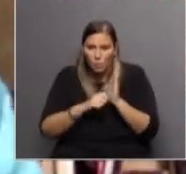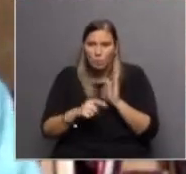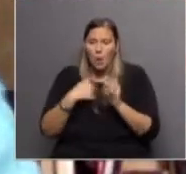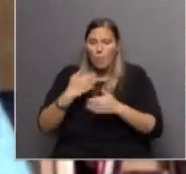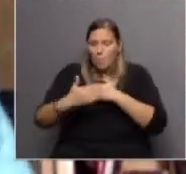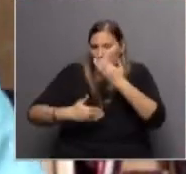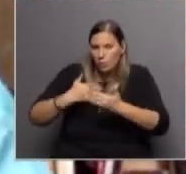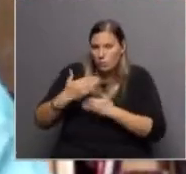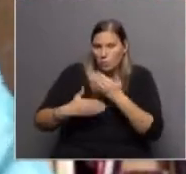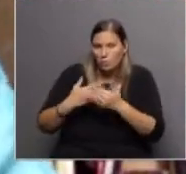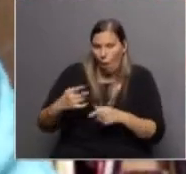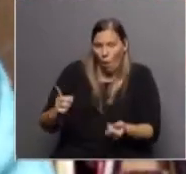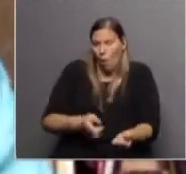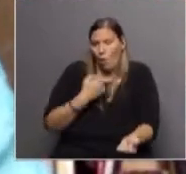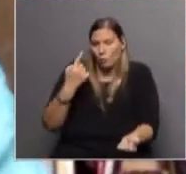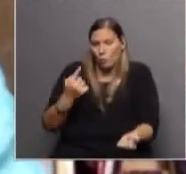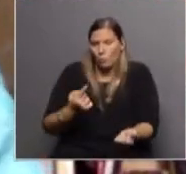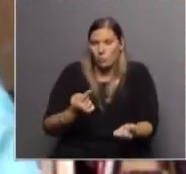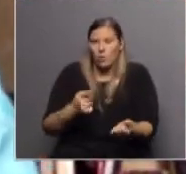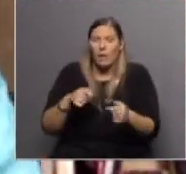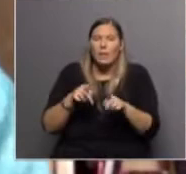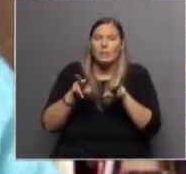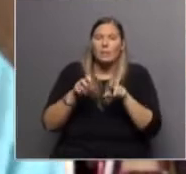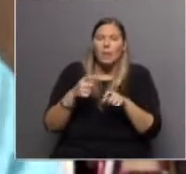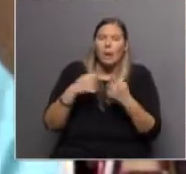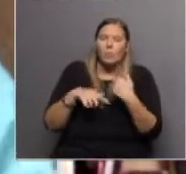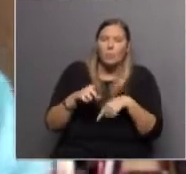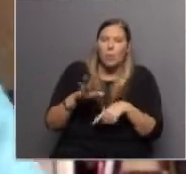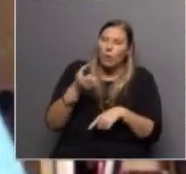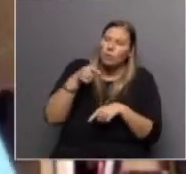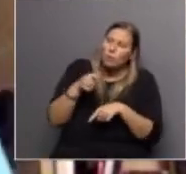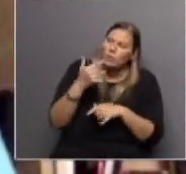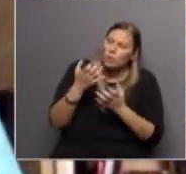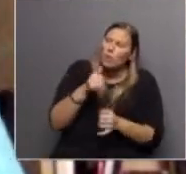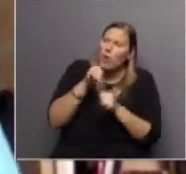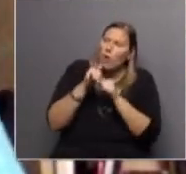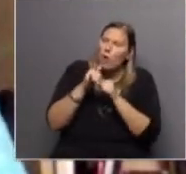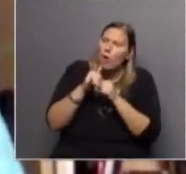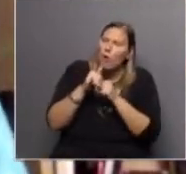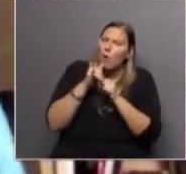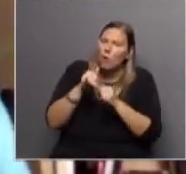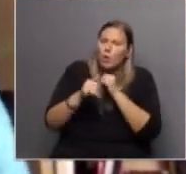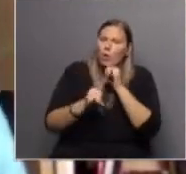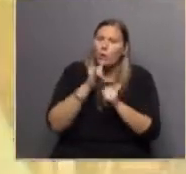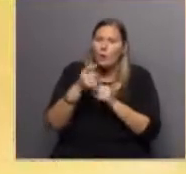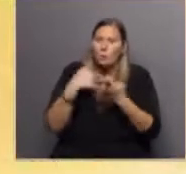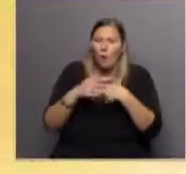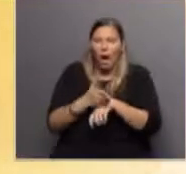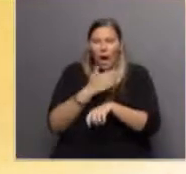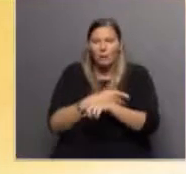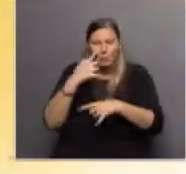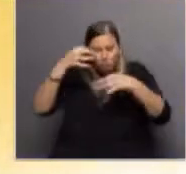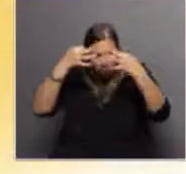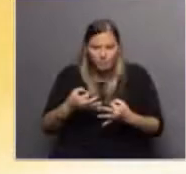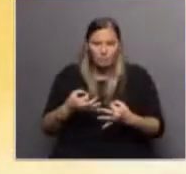que estamos acostumbrados. Y ahí venía como el tema de, bueno, pero pará, encontré esto y lo quiero informar, pero primero quiero que esté como bien curado antes de